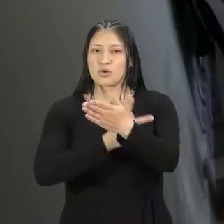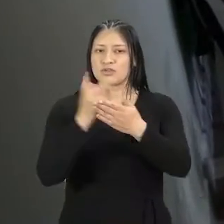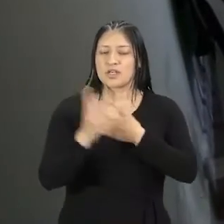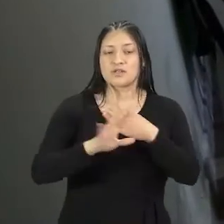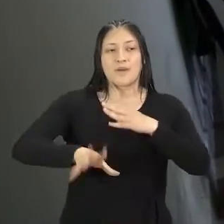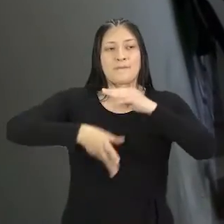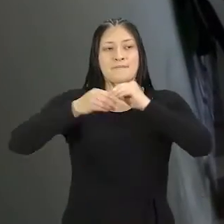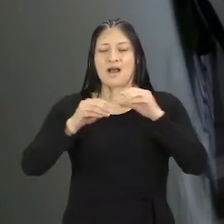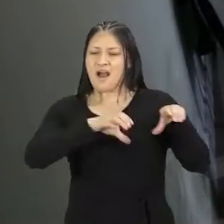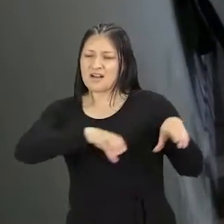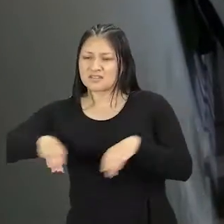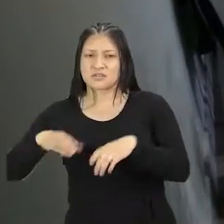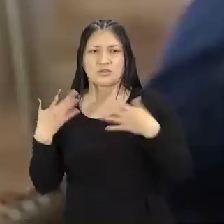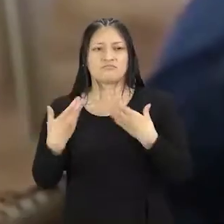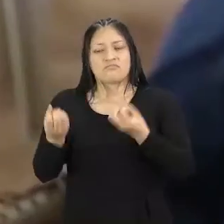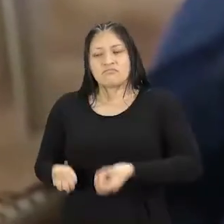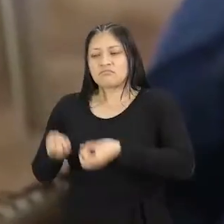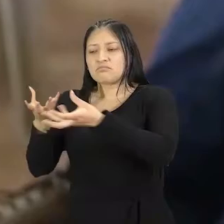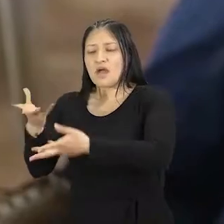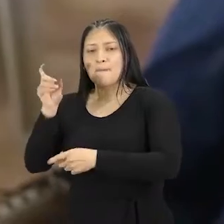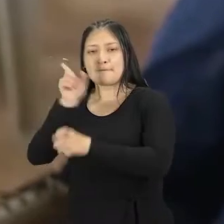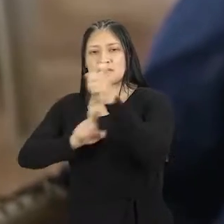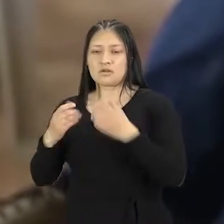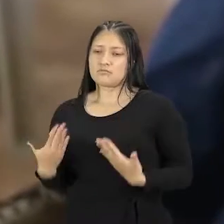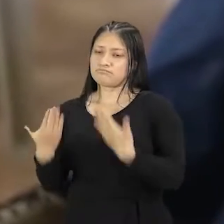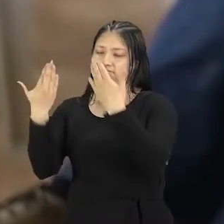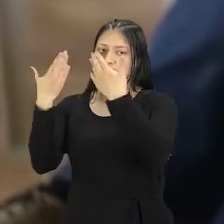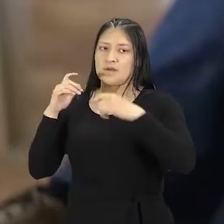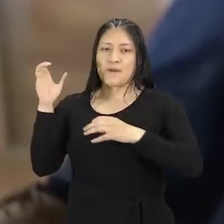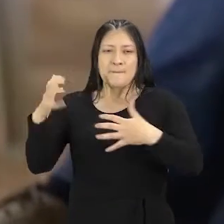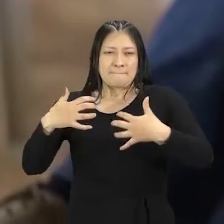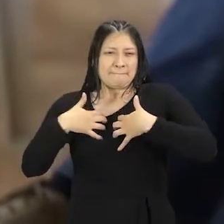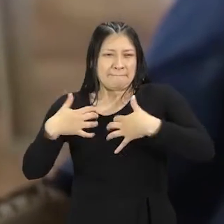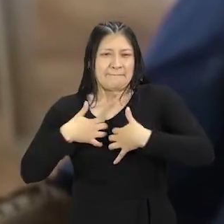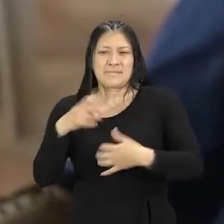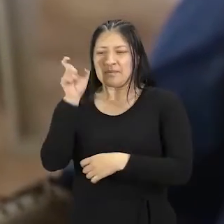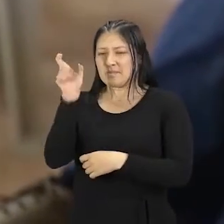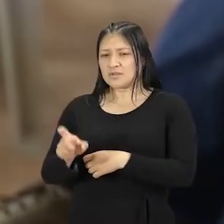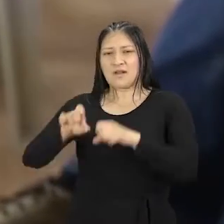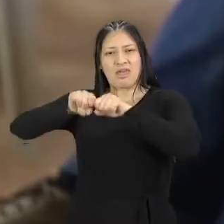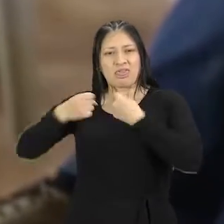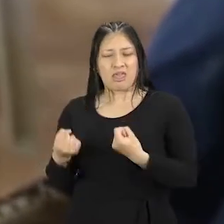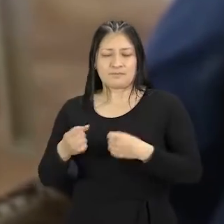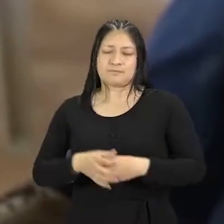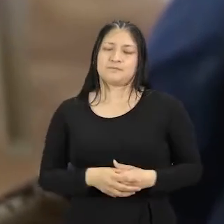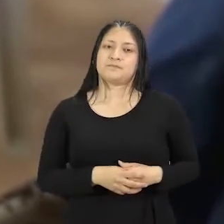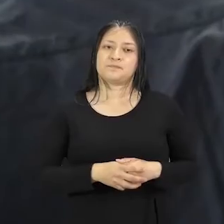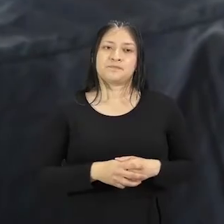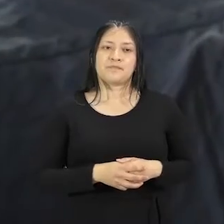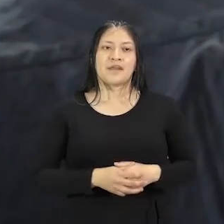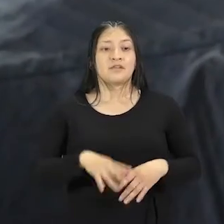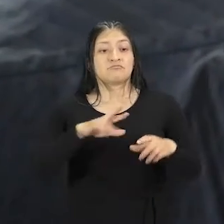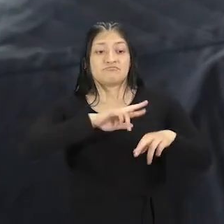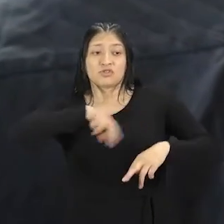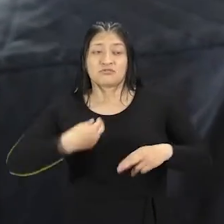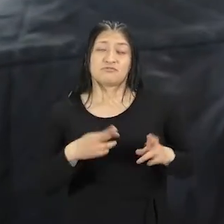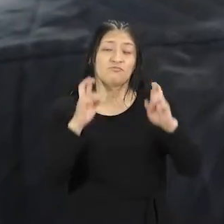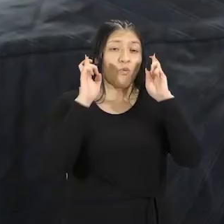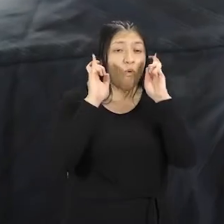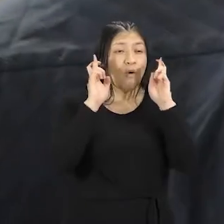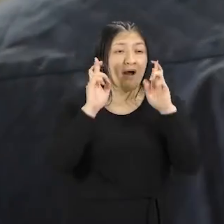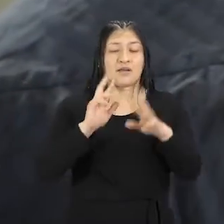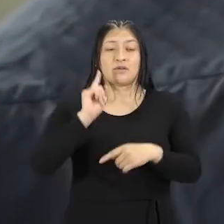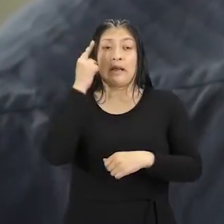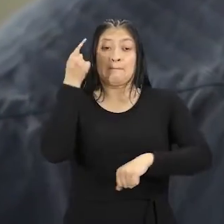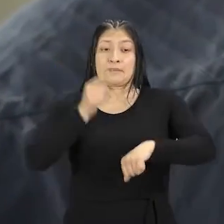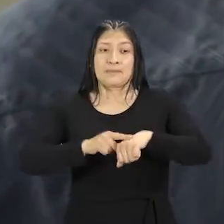en la implementación de acciones o en la ejecución de acciones que permitan avanzar sobre la política pública de víctimas. Esperamos que este no